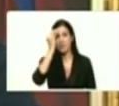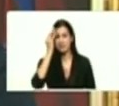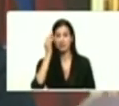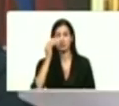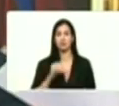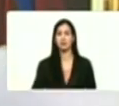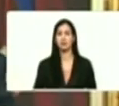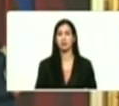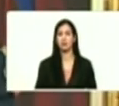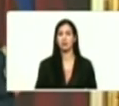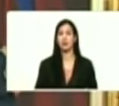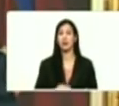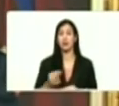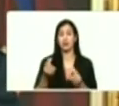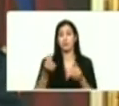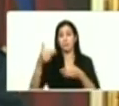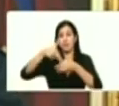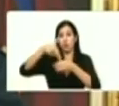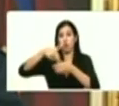ingreso petrolero